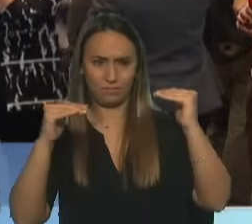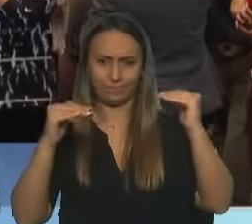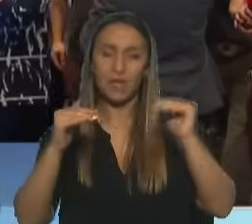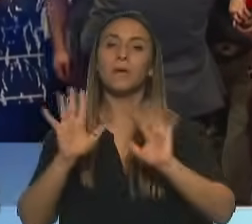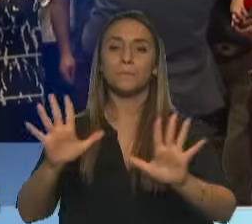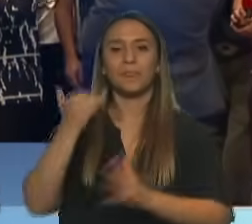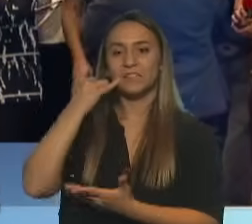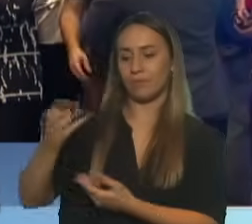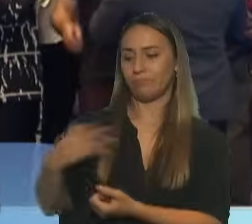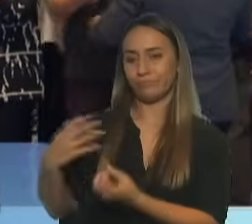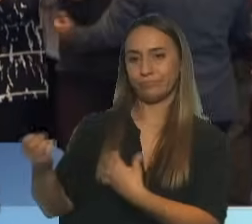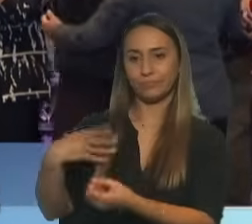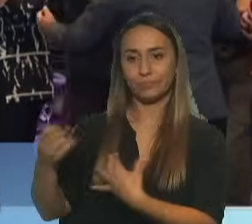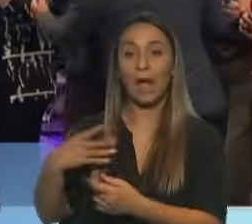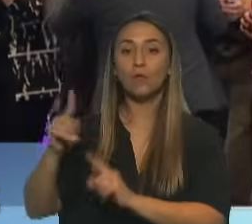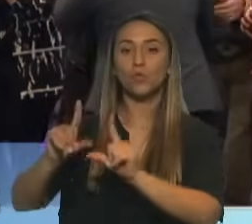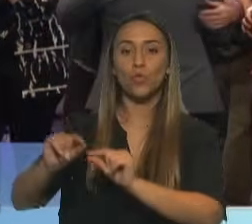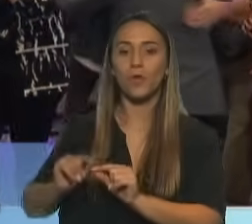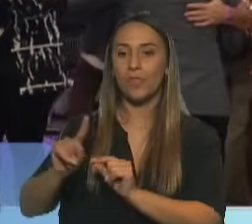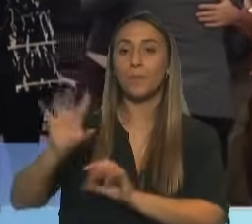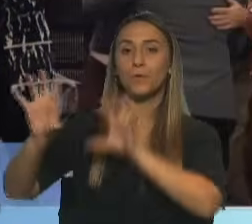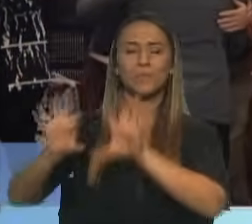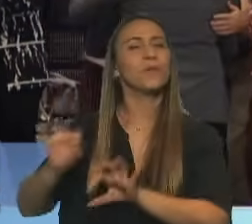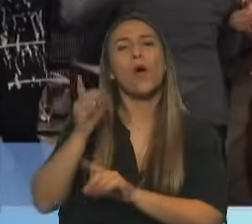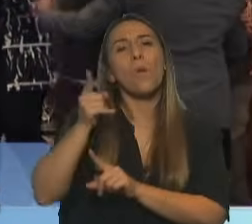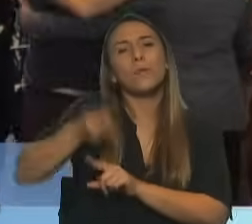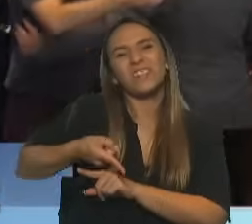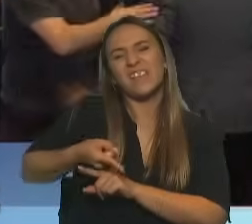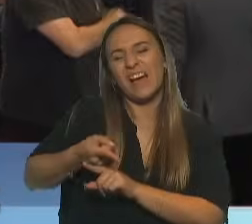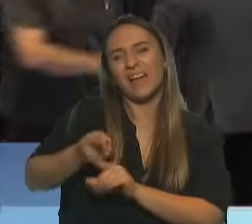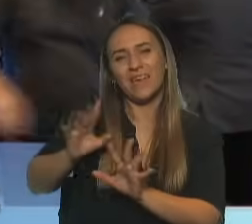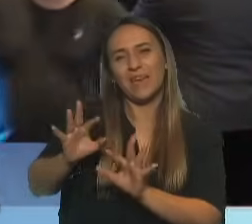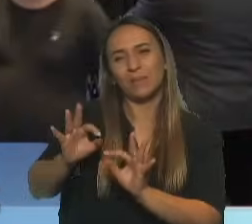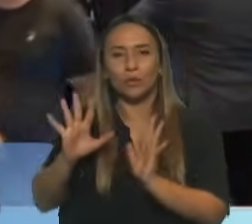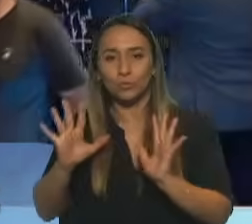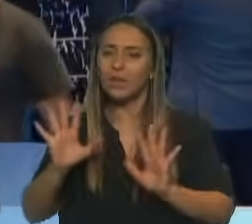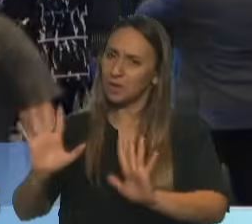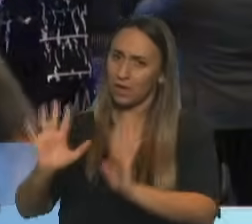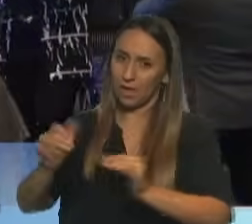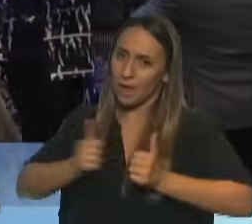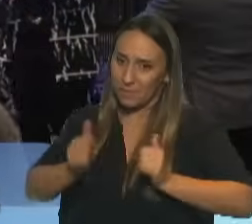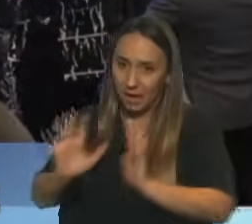provincias que ya empezaron siendo oficiales, Vamos- pero porcentaje muy chiquito todavía Sí. escrutado. Así Pero que vamos a esperar un poquito, vamos a ser cautos Sí, con los números. total.